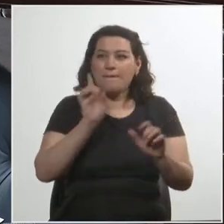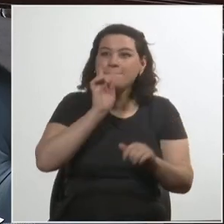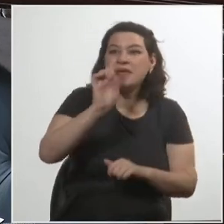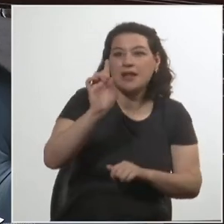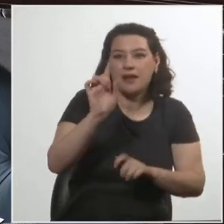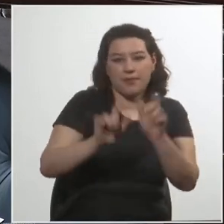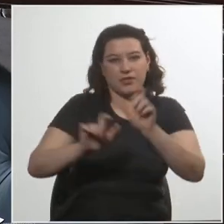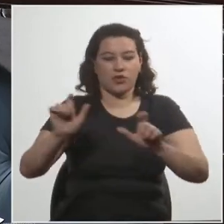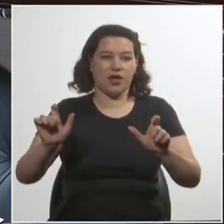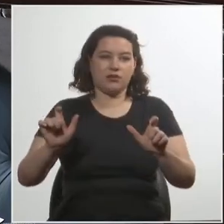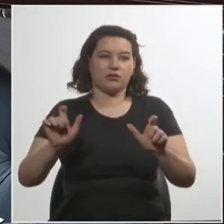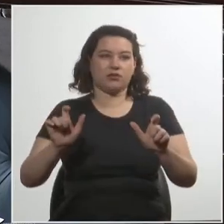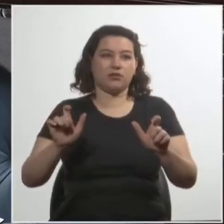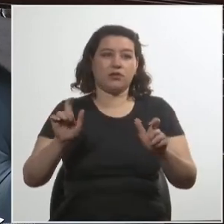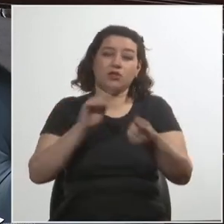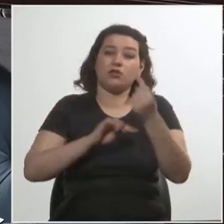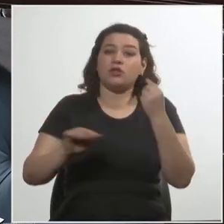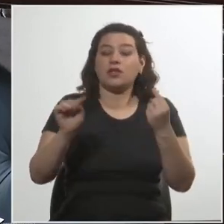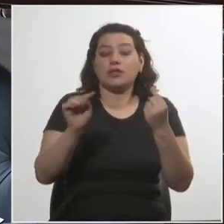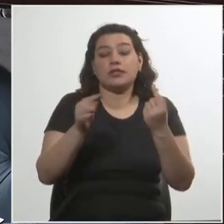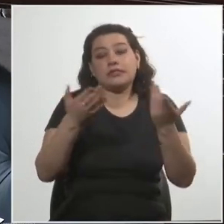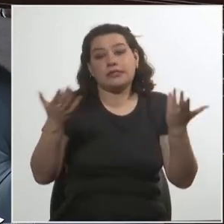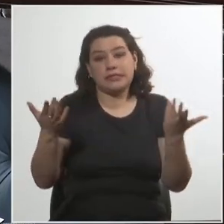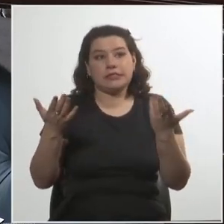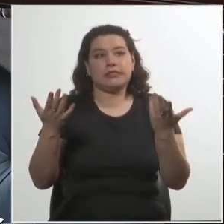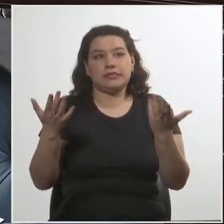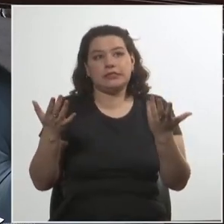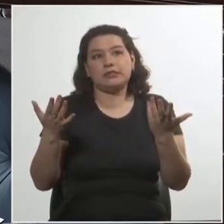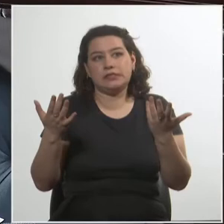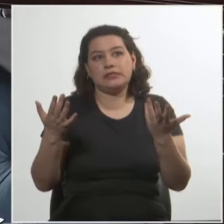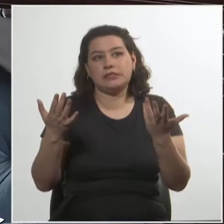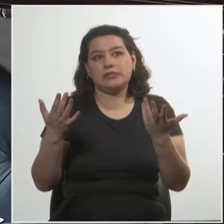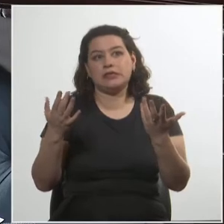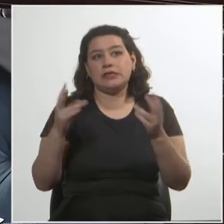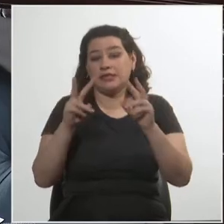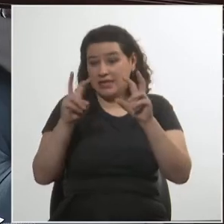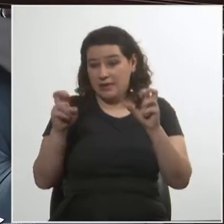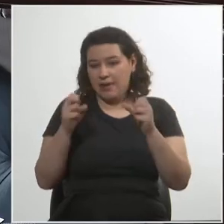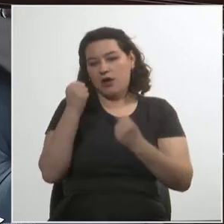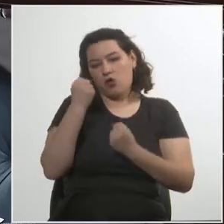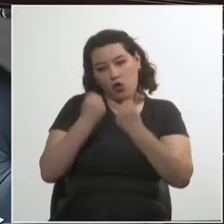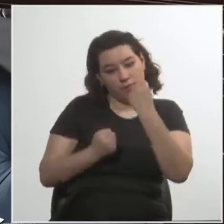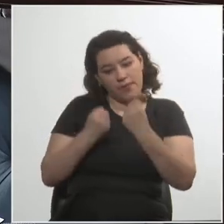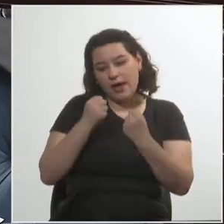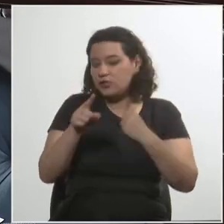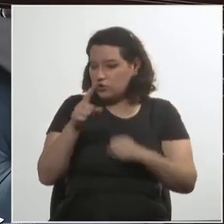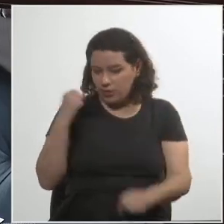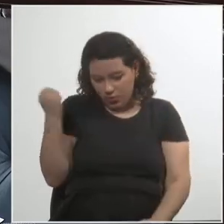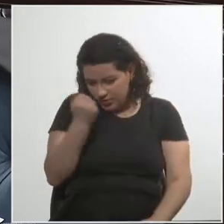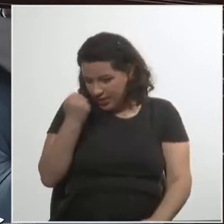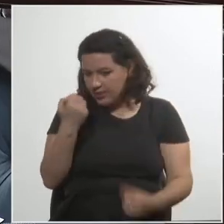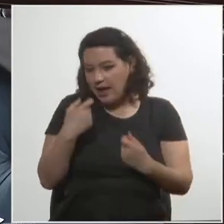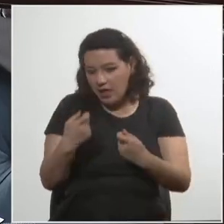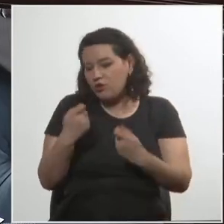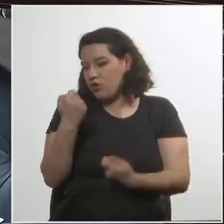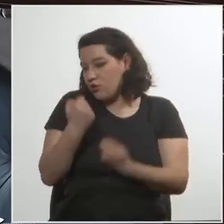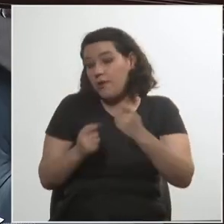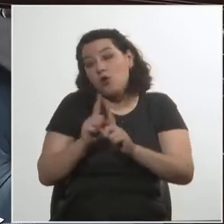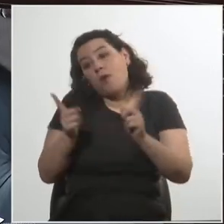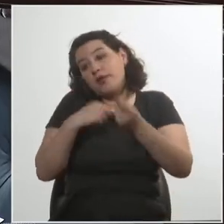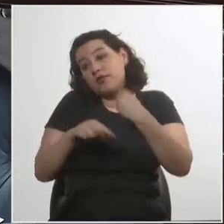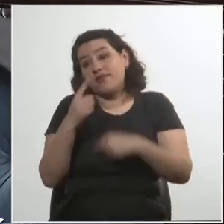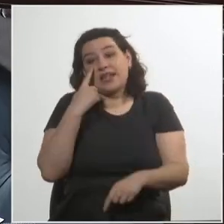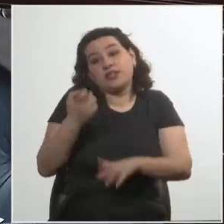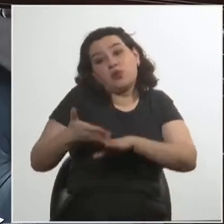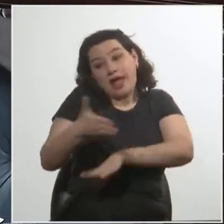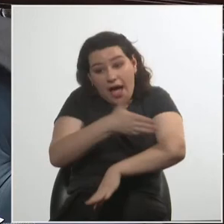miles Por lo cual el impacto económico Yo sé que esto no es lo más importante pero hay que tenerlo en cuenta el